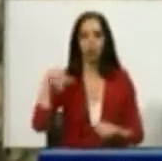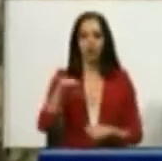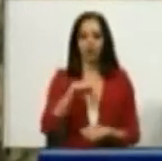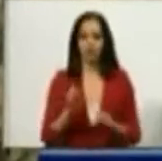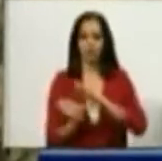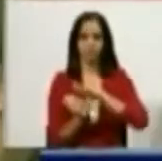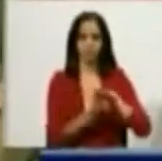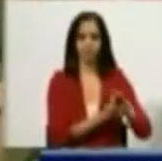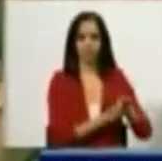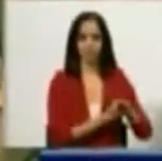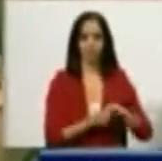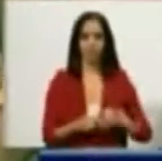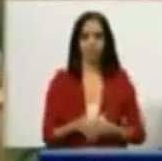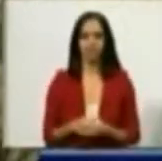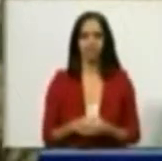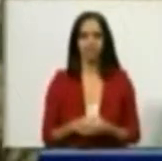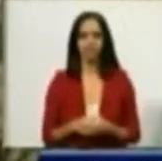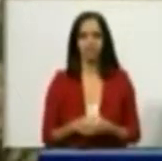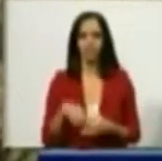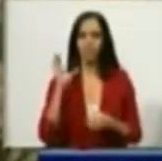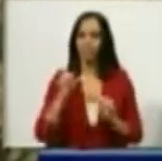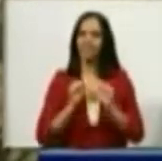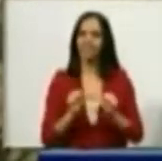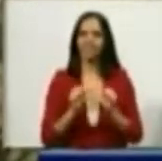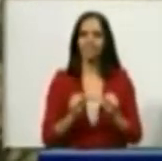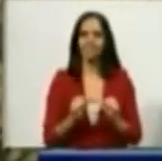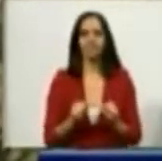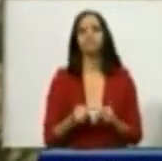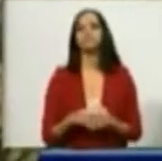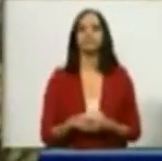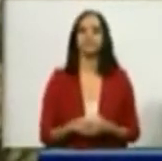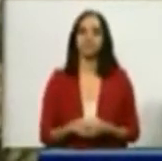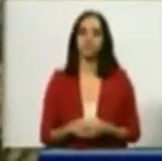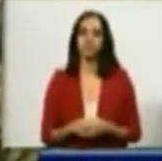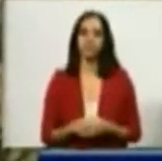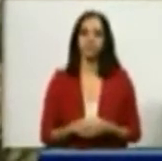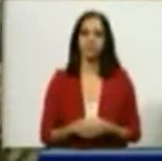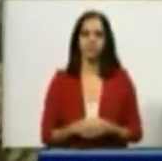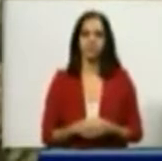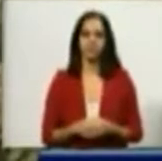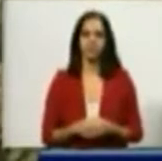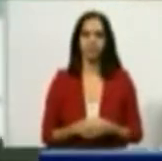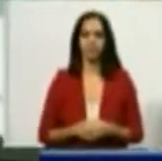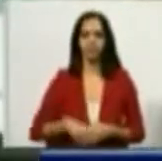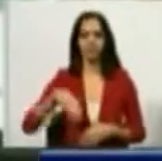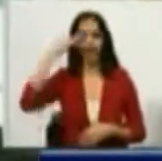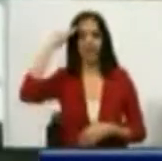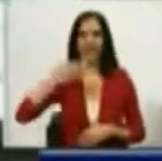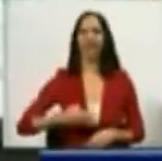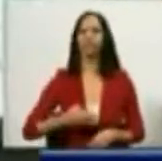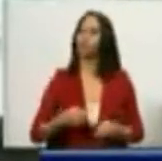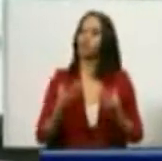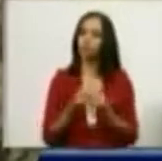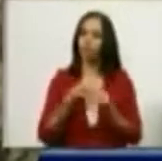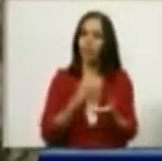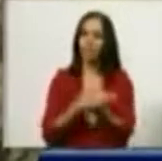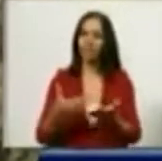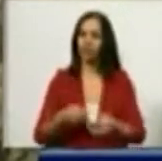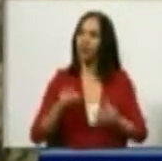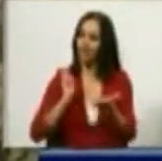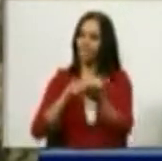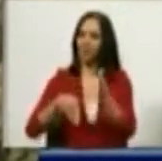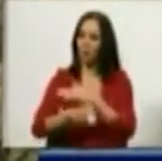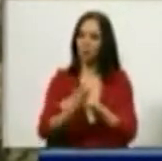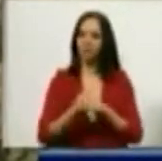Hernández Edgar la parte sigue Coronel Tovar bordones Felipe rumbo al millón de arpa ya vamos